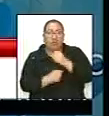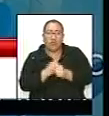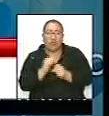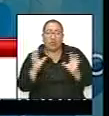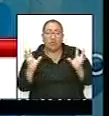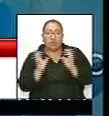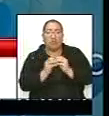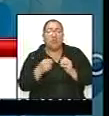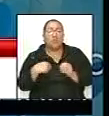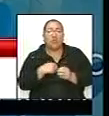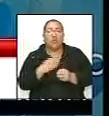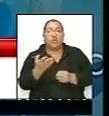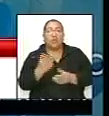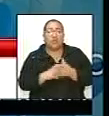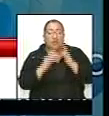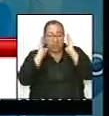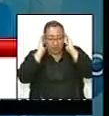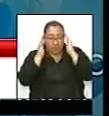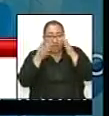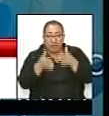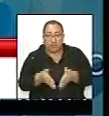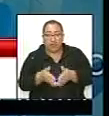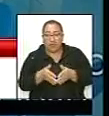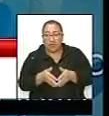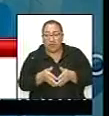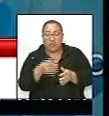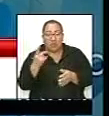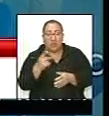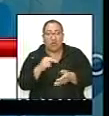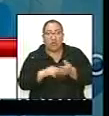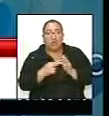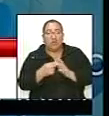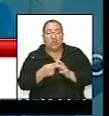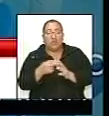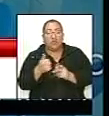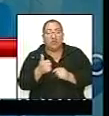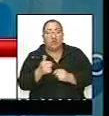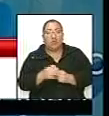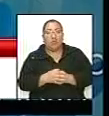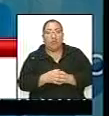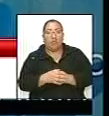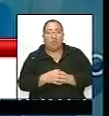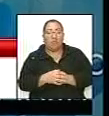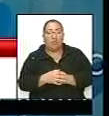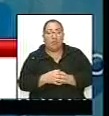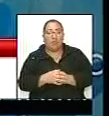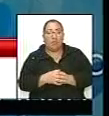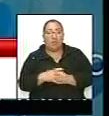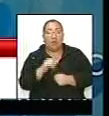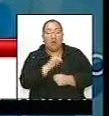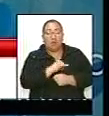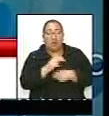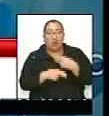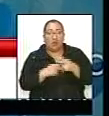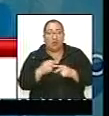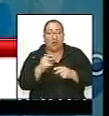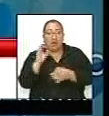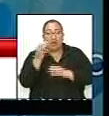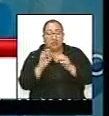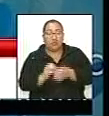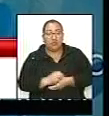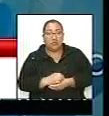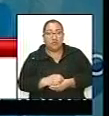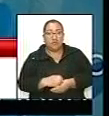completo pedimos que se le dedique no solamente al Instituto Nacional de